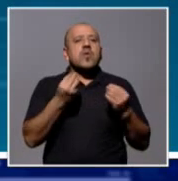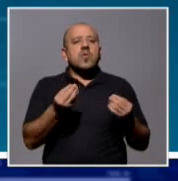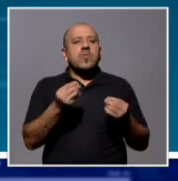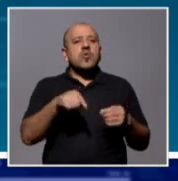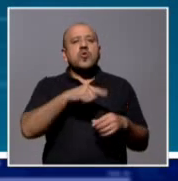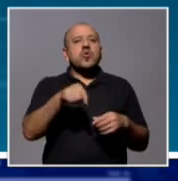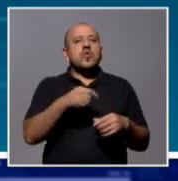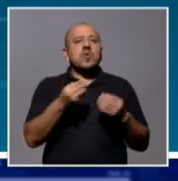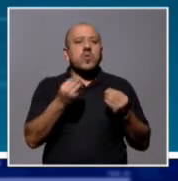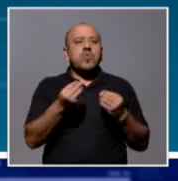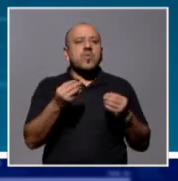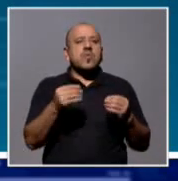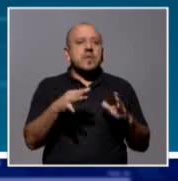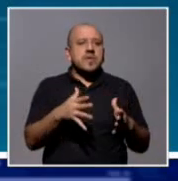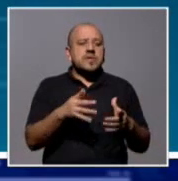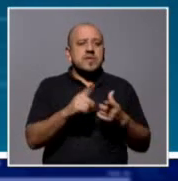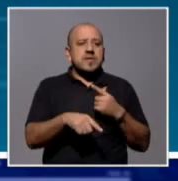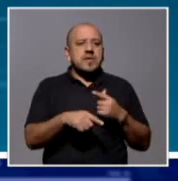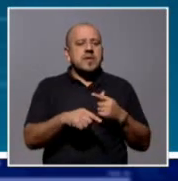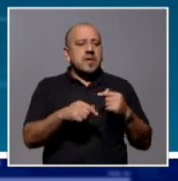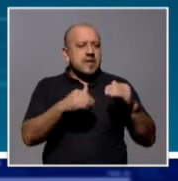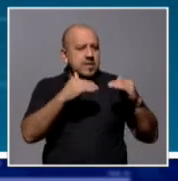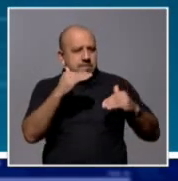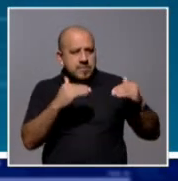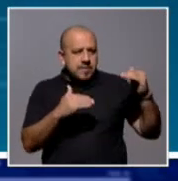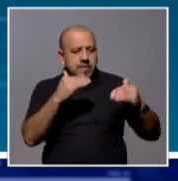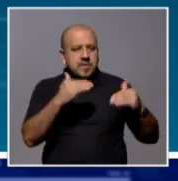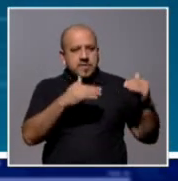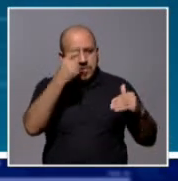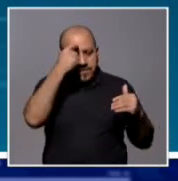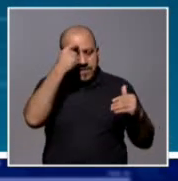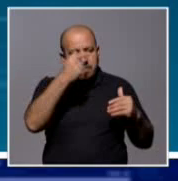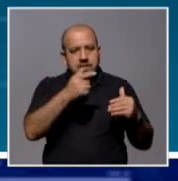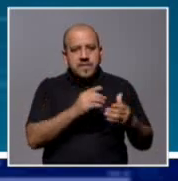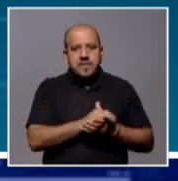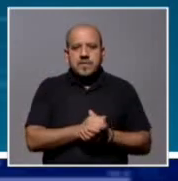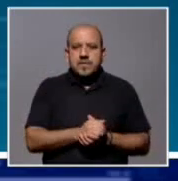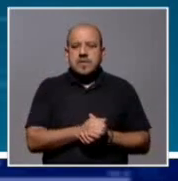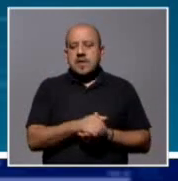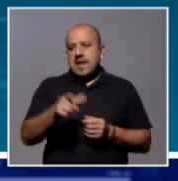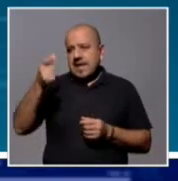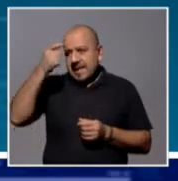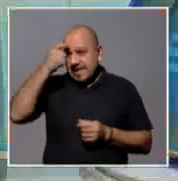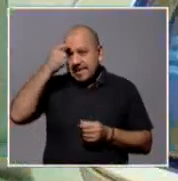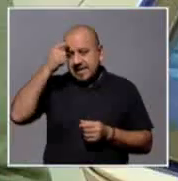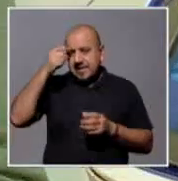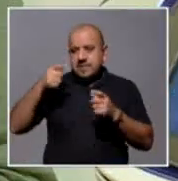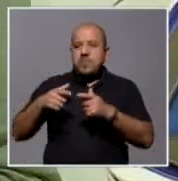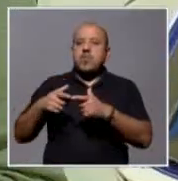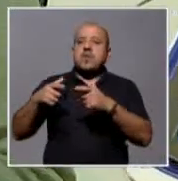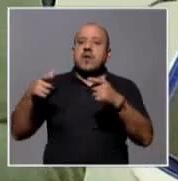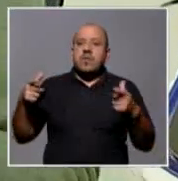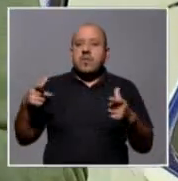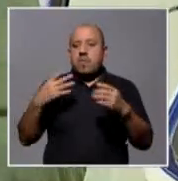¿Dónde estamos más o menos a nivel científico? En este tipo de cosas te hablo, porque la ciencia es muy amplia, ¿no? La ciencia es muy amplia y se puso de moda hace